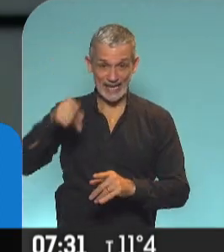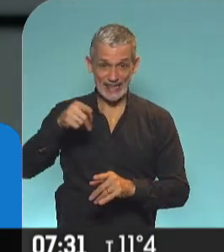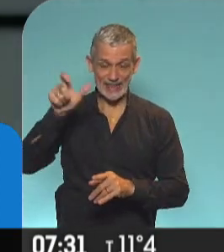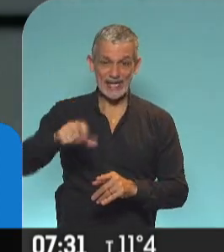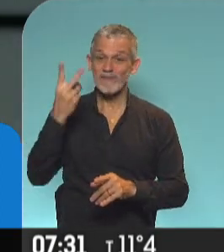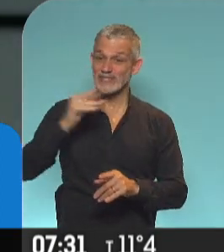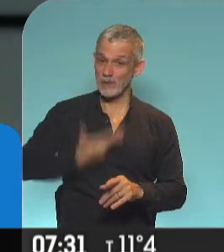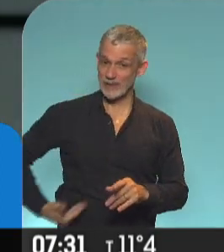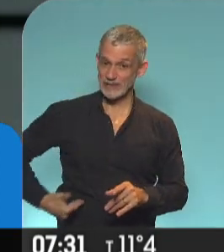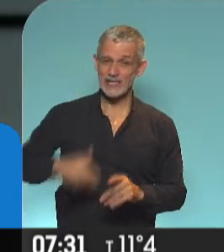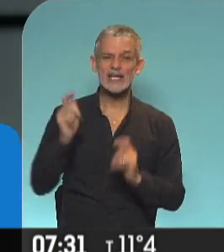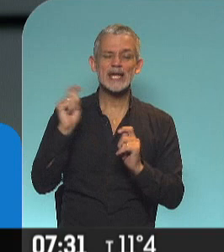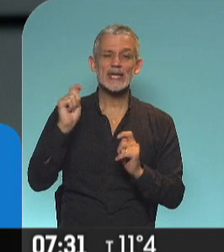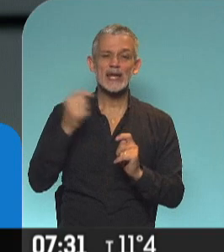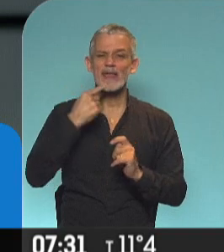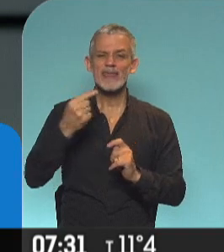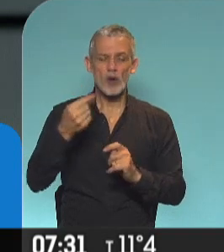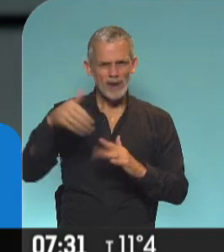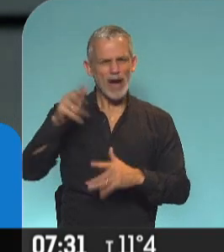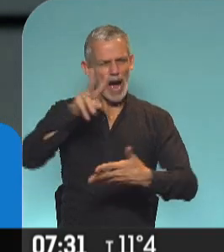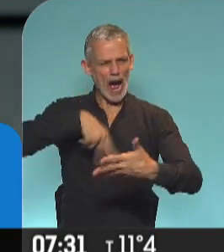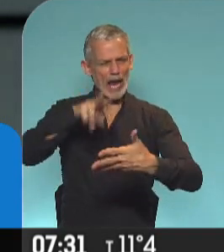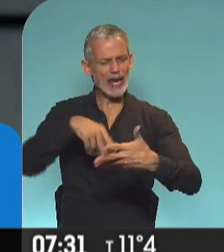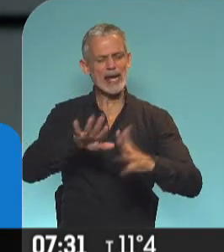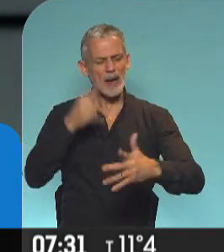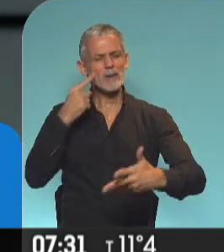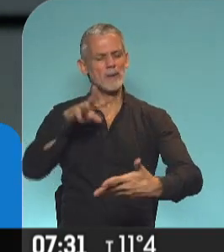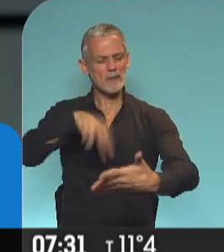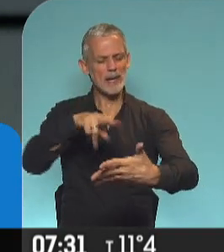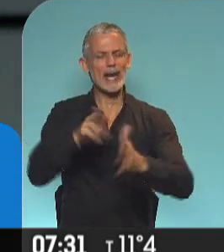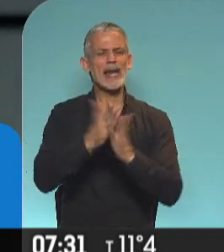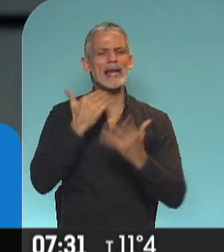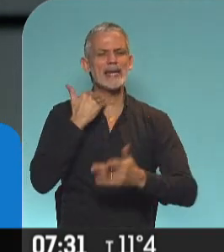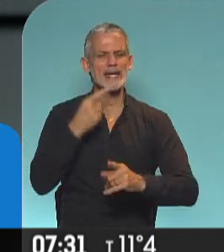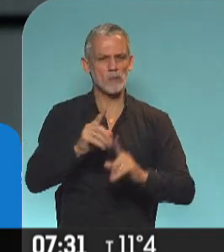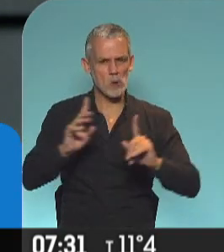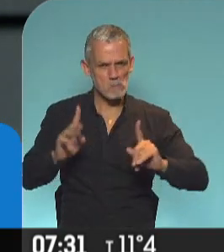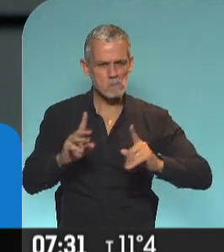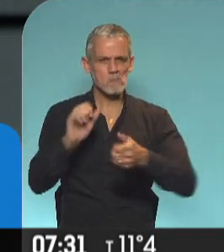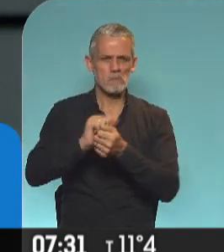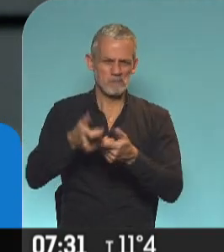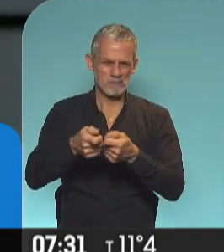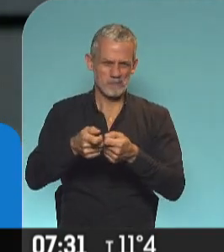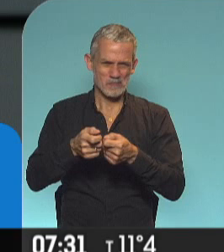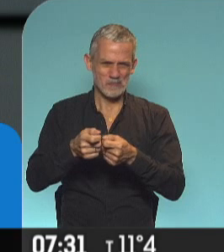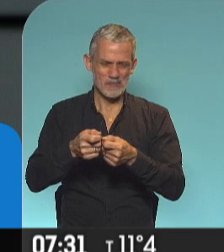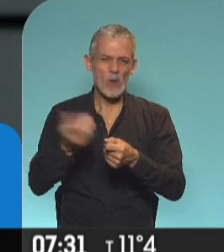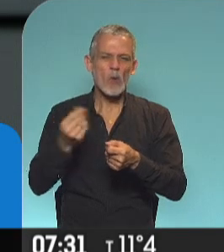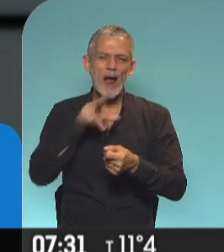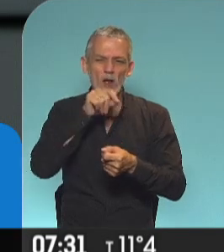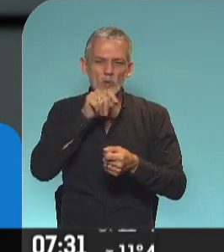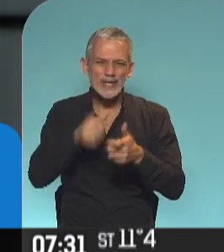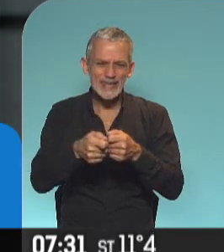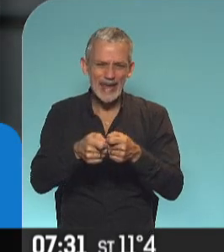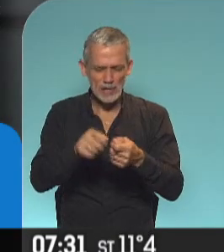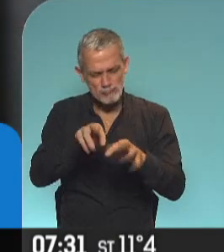la vicepresidenta, quien dijo que va a leer esta biografía. Sí. En una publicación que realizó a través de su cuenta de